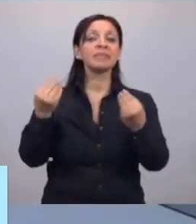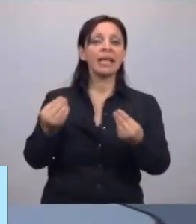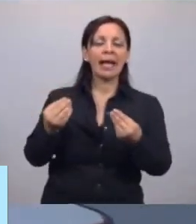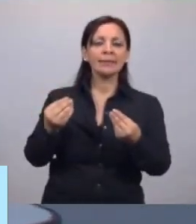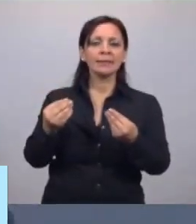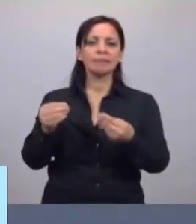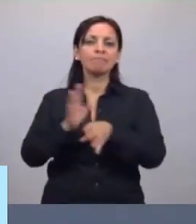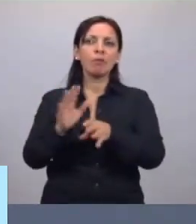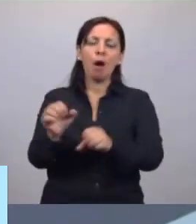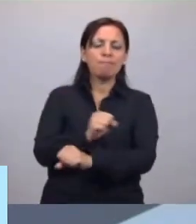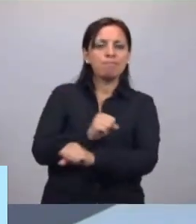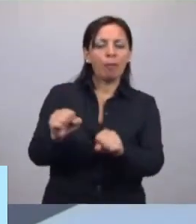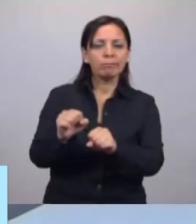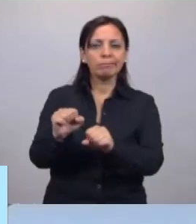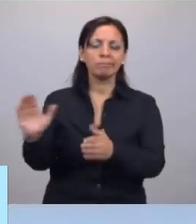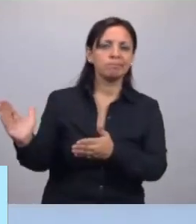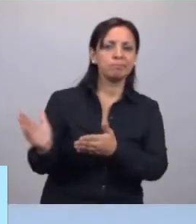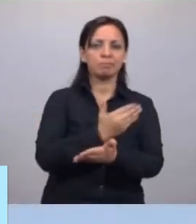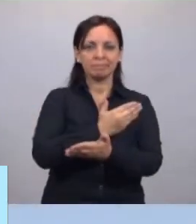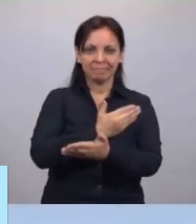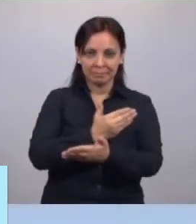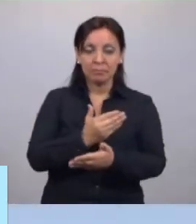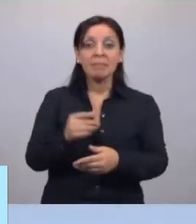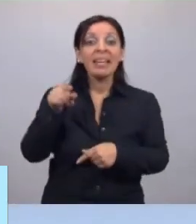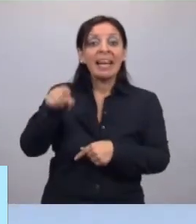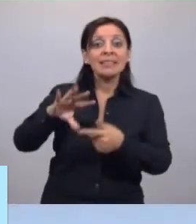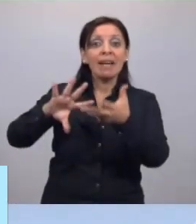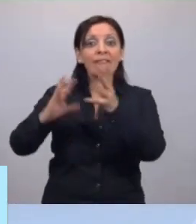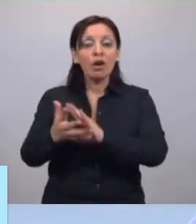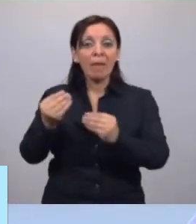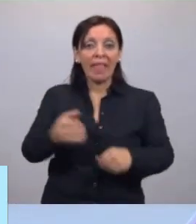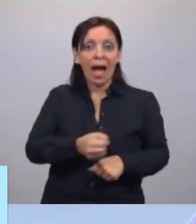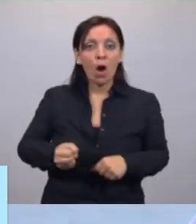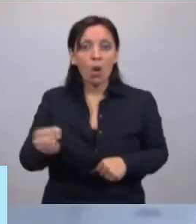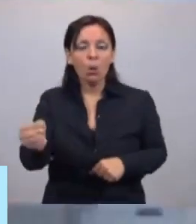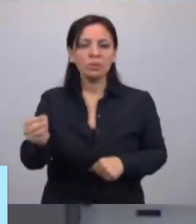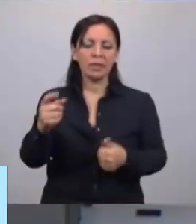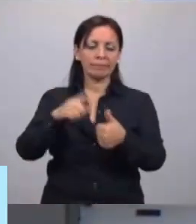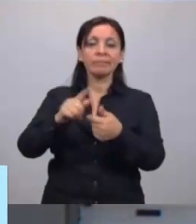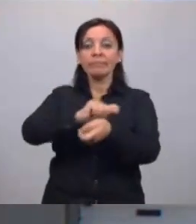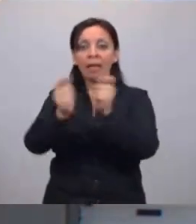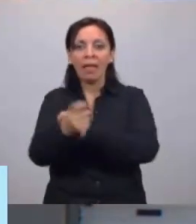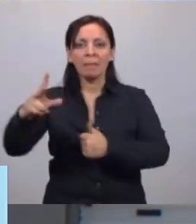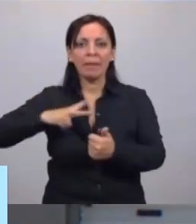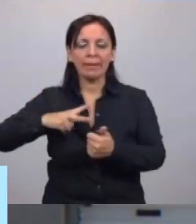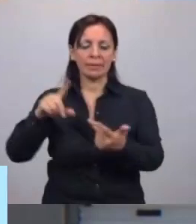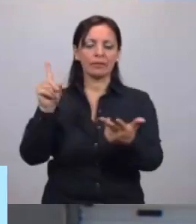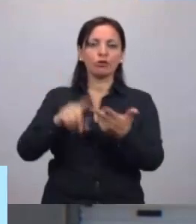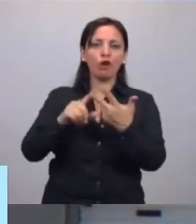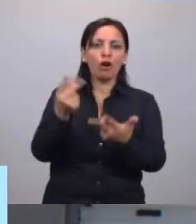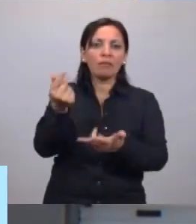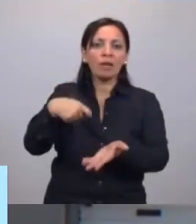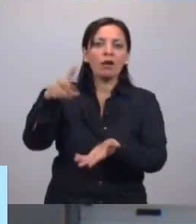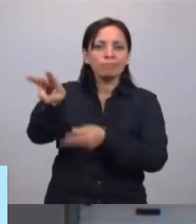motosierra ese método que es el método del ajuste la privatización y el